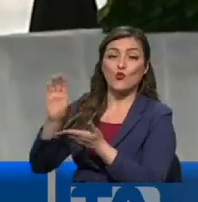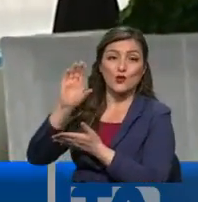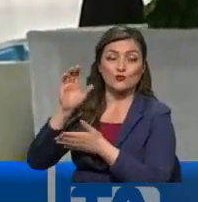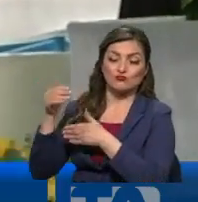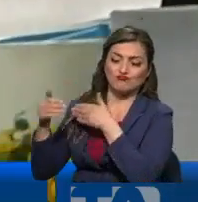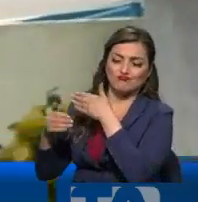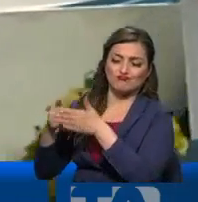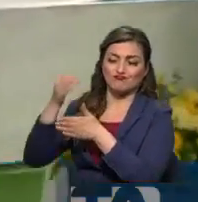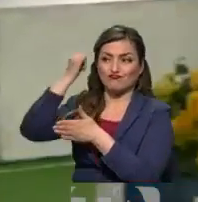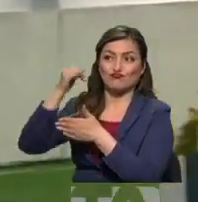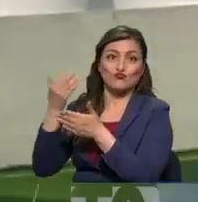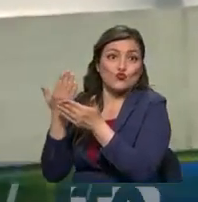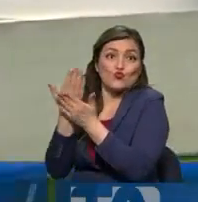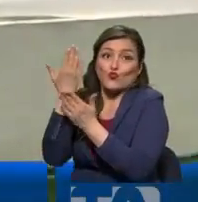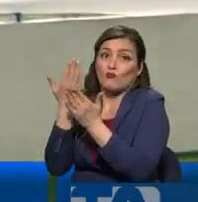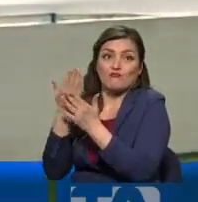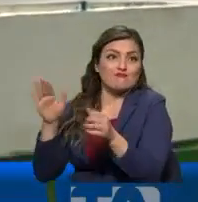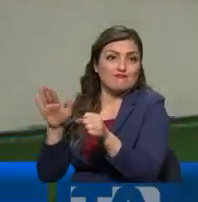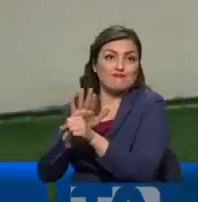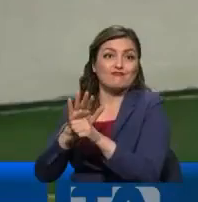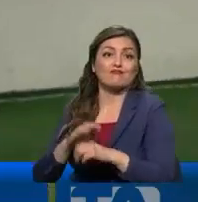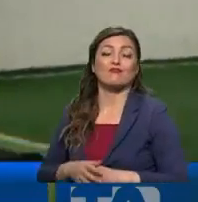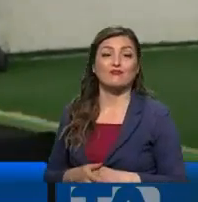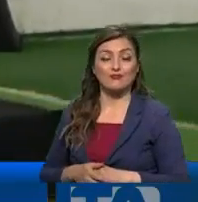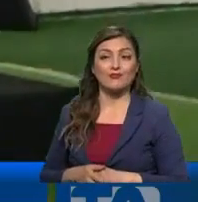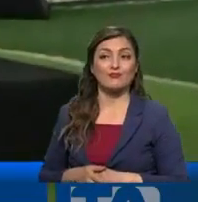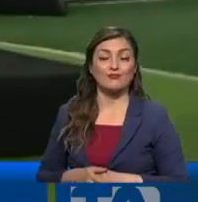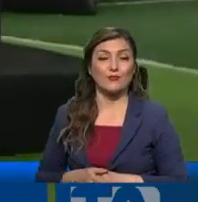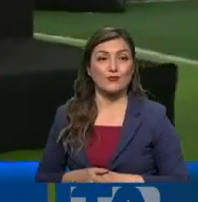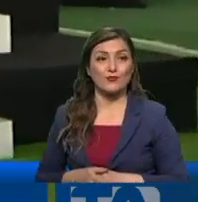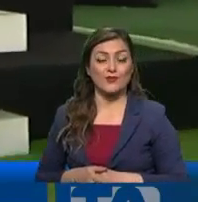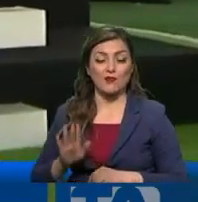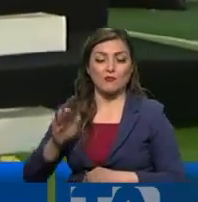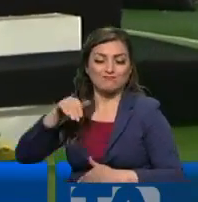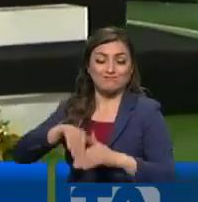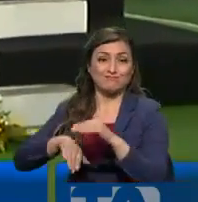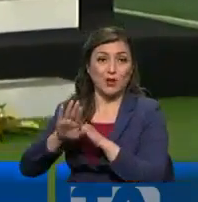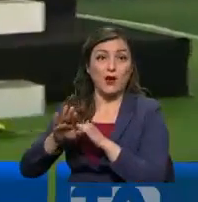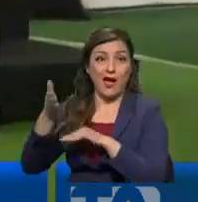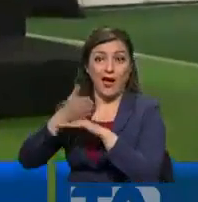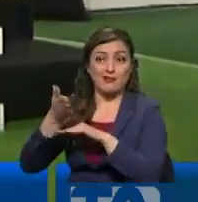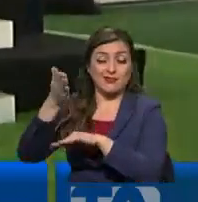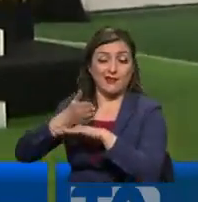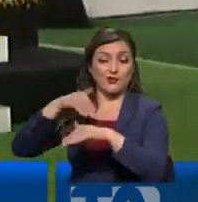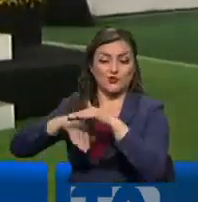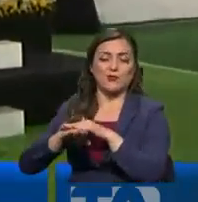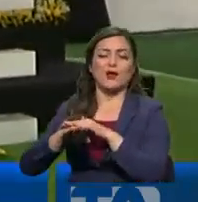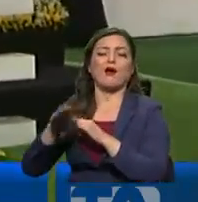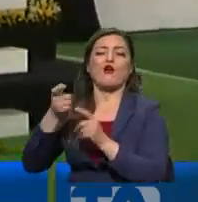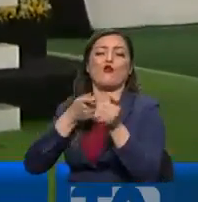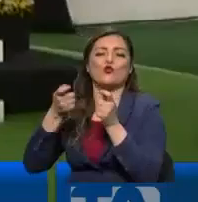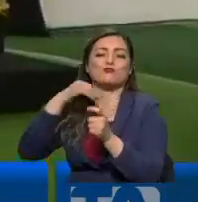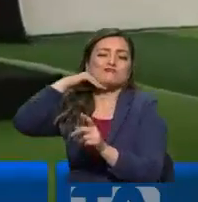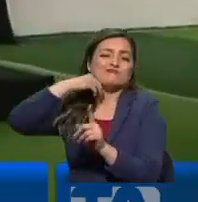en un proceso de innovación y renovación total, en el cual nosotros desde la puerta principal de ingreso tenemos ya el primer control de temperatura